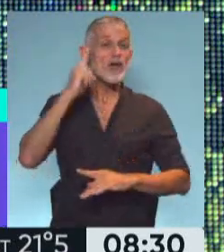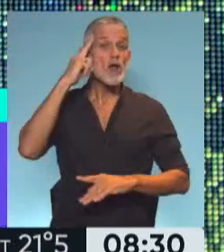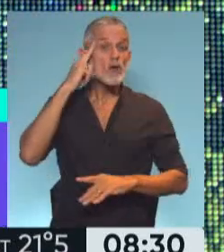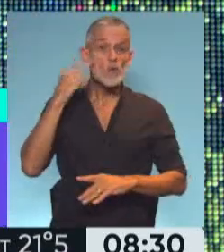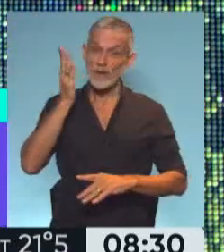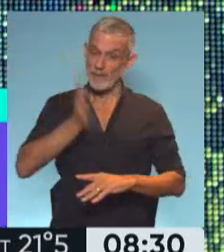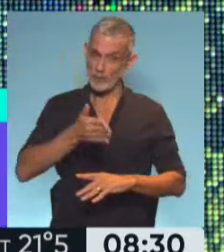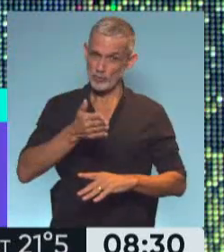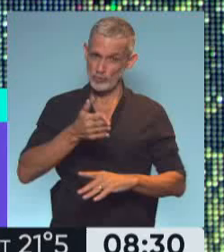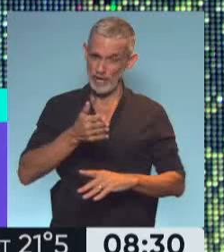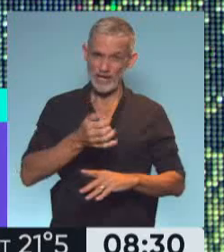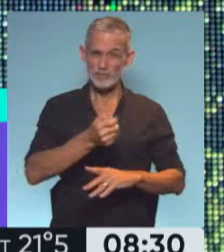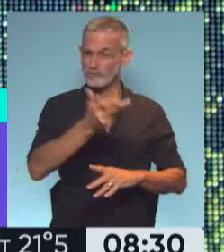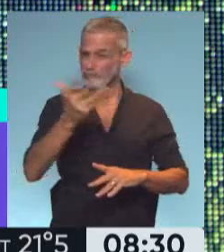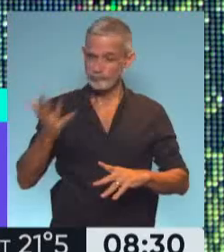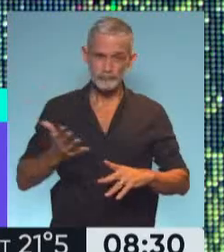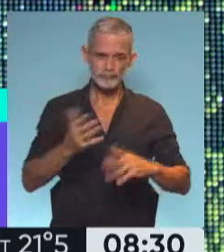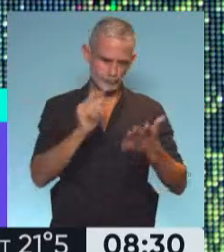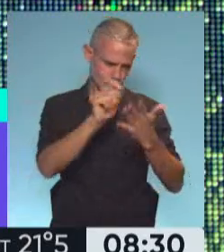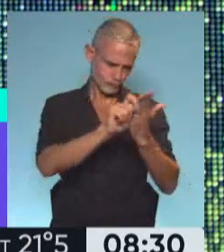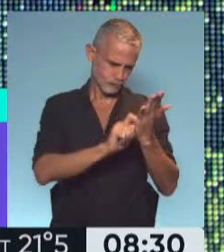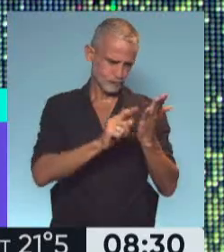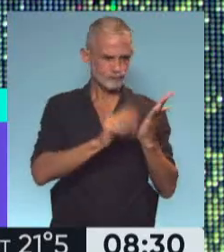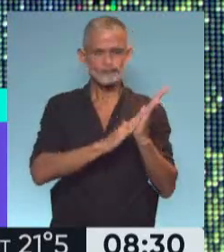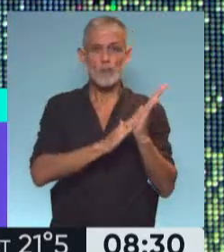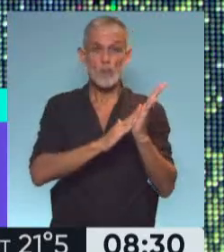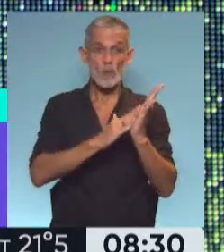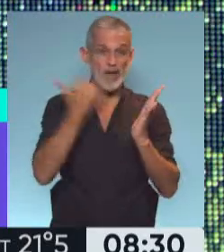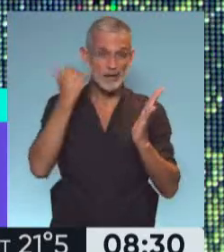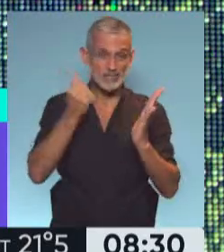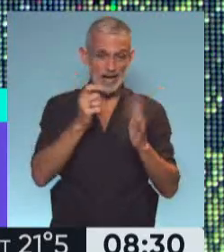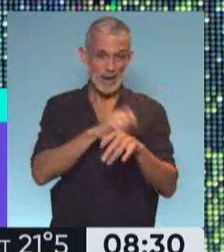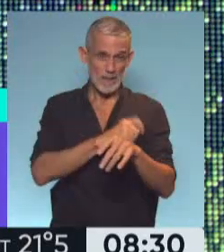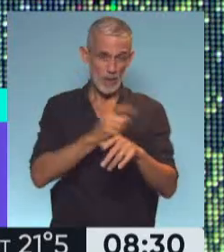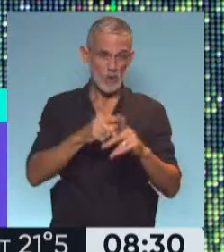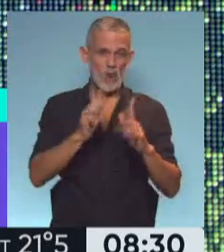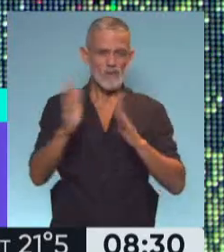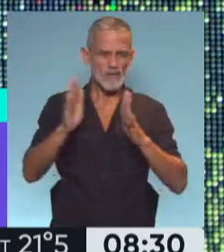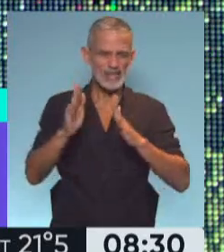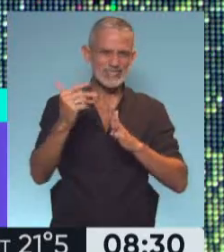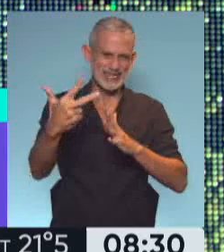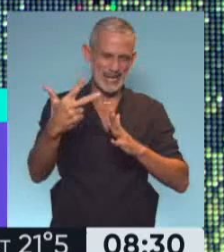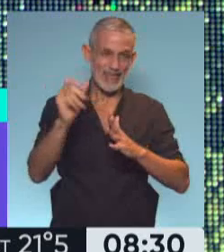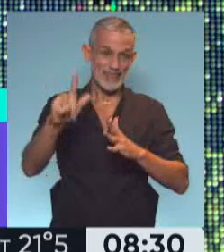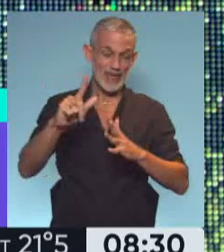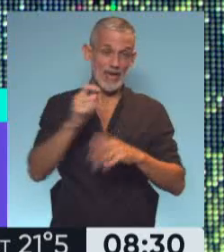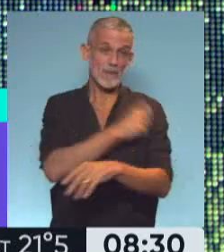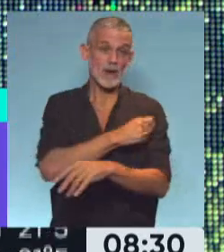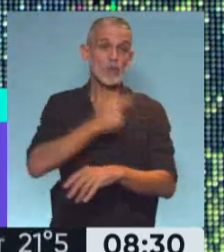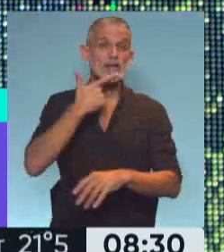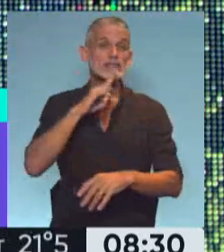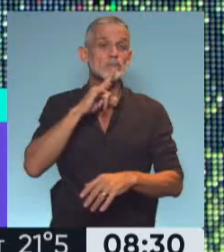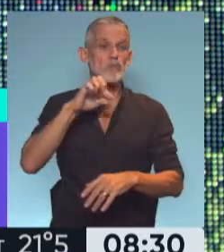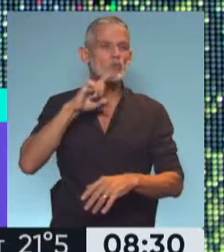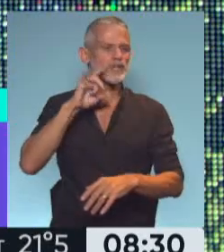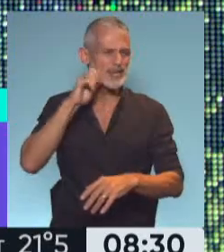por lo que está descrito en los ensayos de fase clínica 3 de la vacuna Sputnik, que es la que